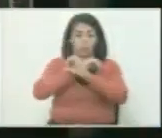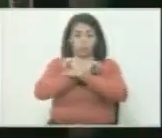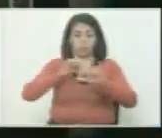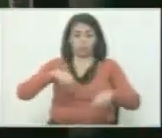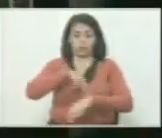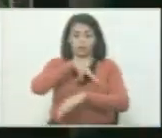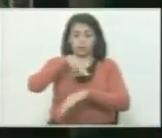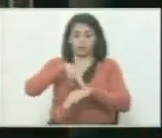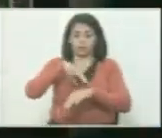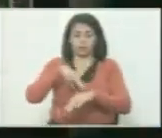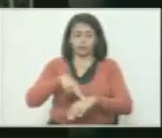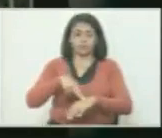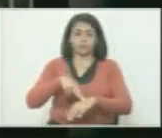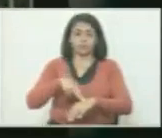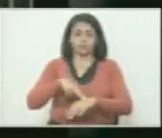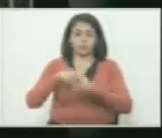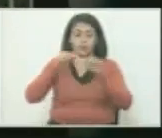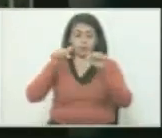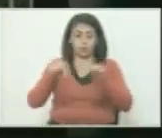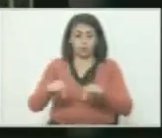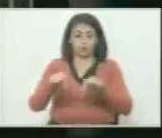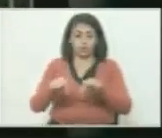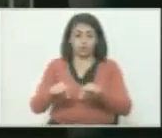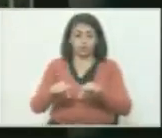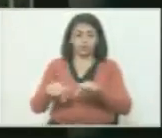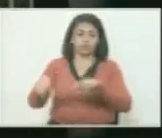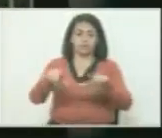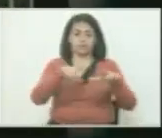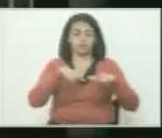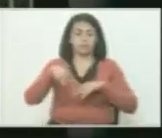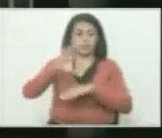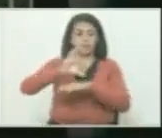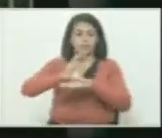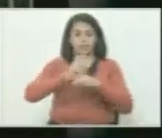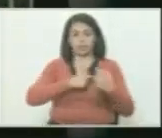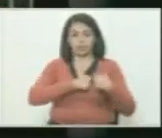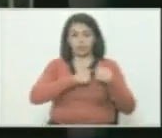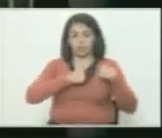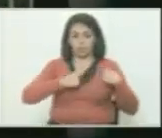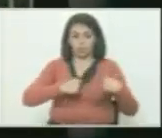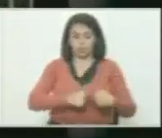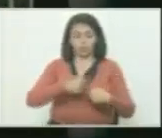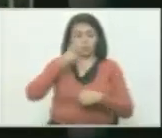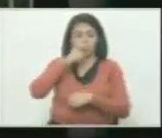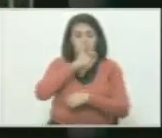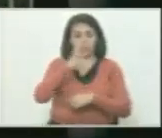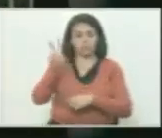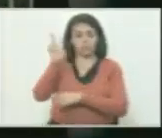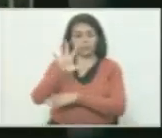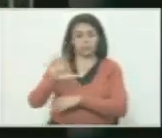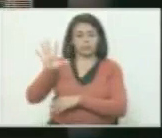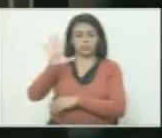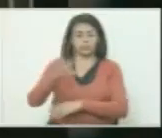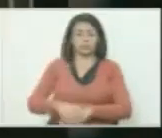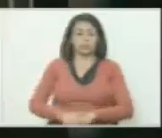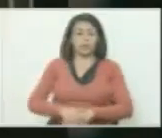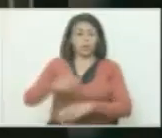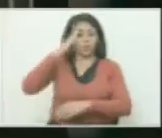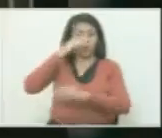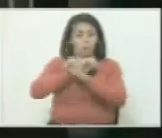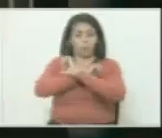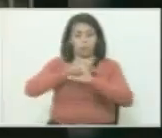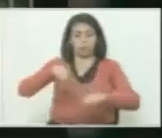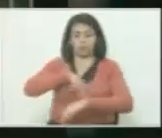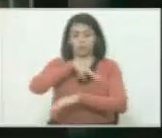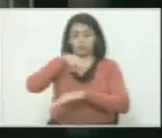Nacional está en el centro del corazón del pueblo de Venezuela y la Guardia